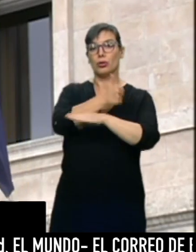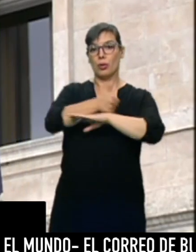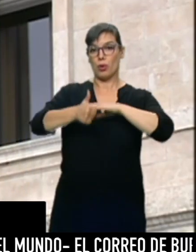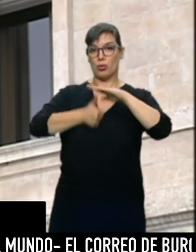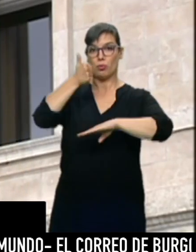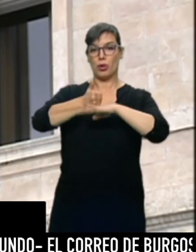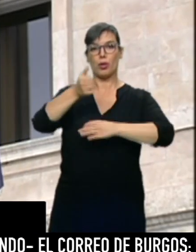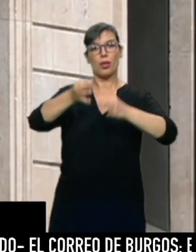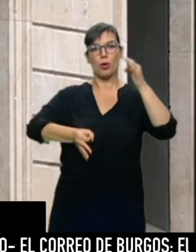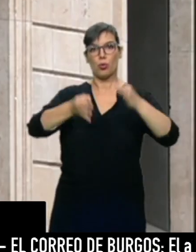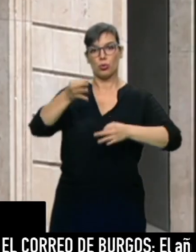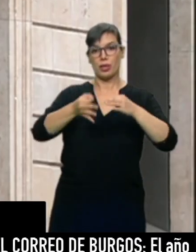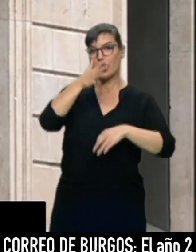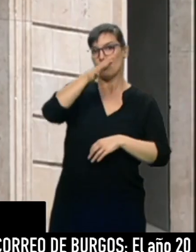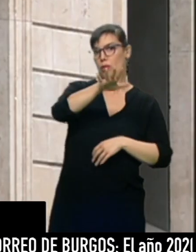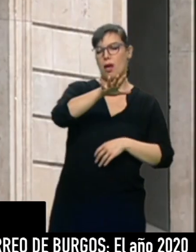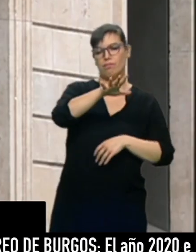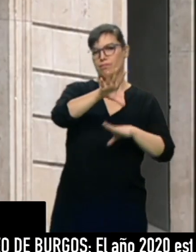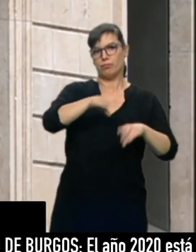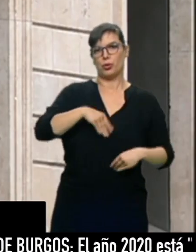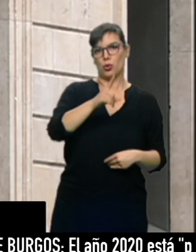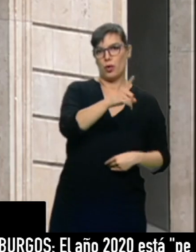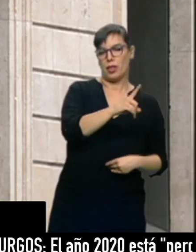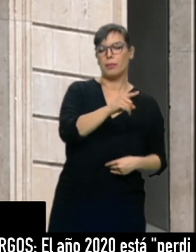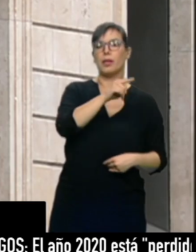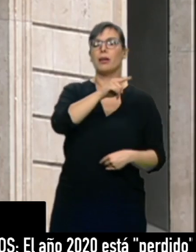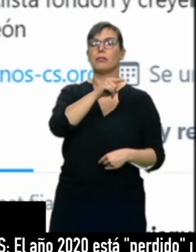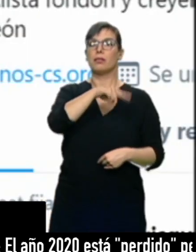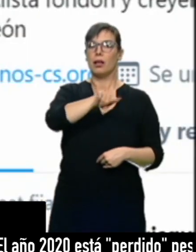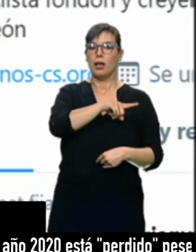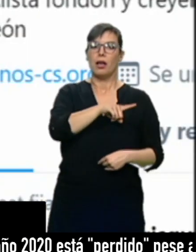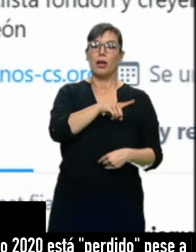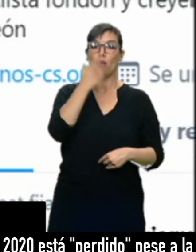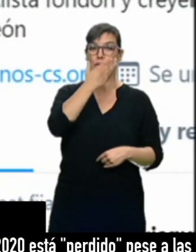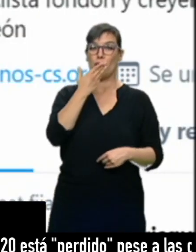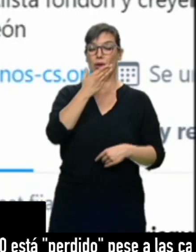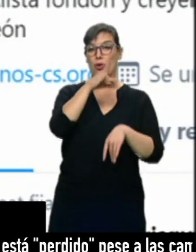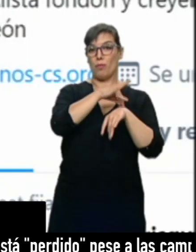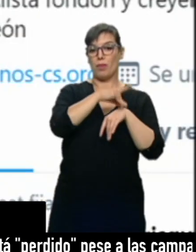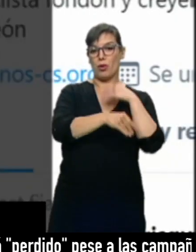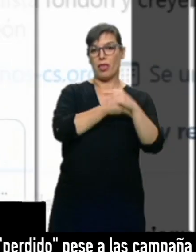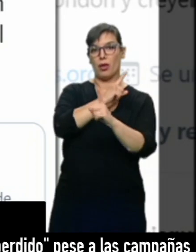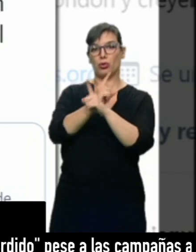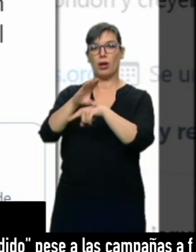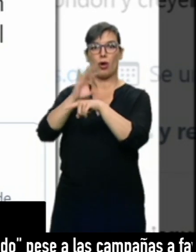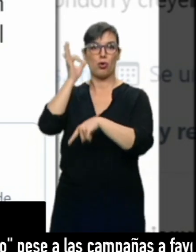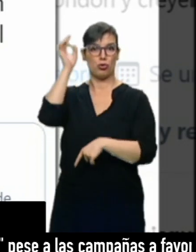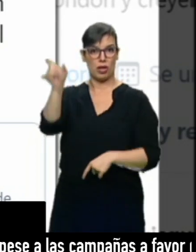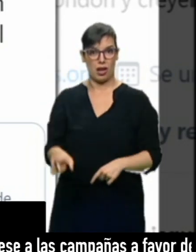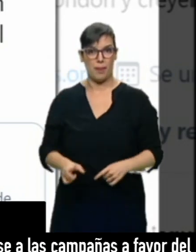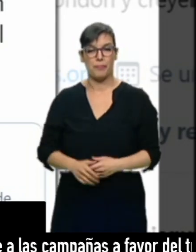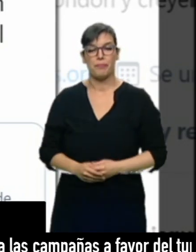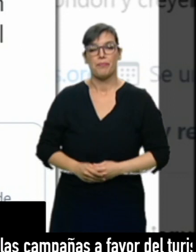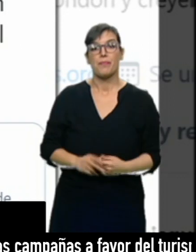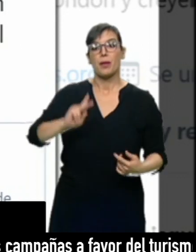no ha admitido la querella contra la seguridad e higiene en el trabajo presentada por este colectivo contra la consejera Verónica Casado.